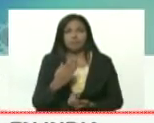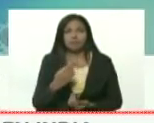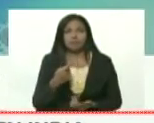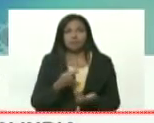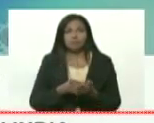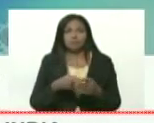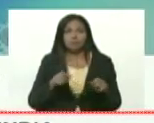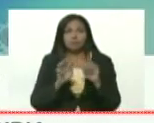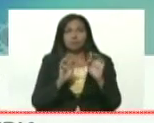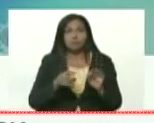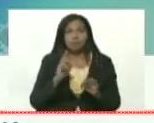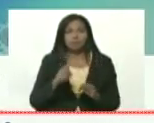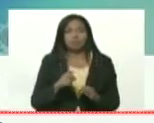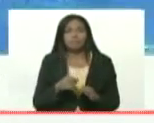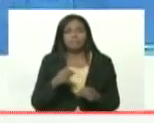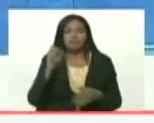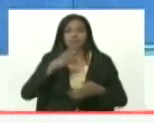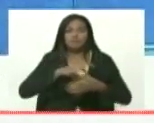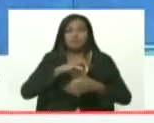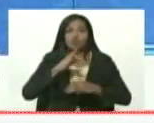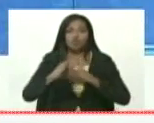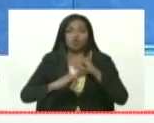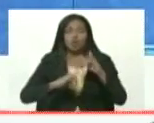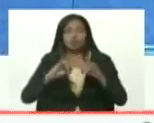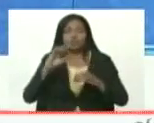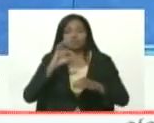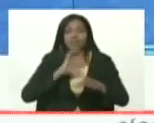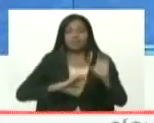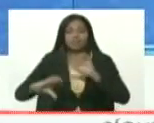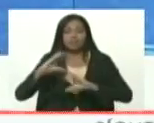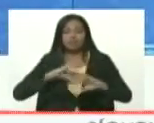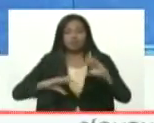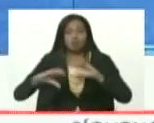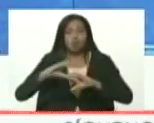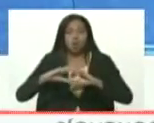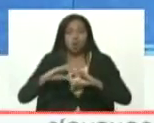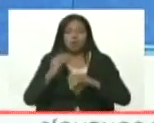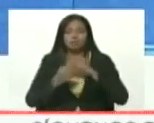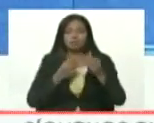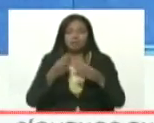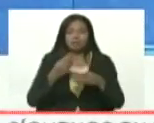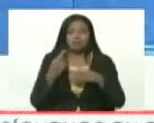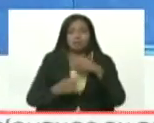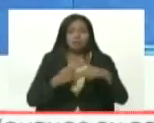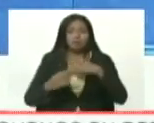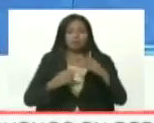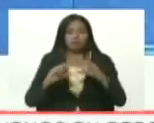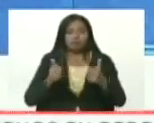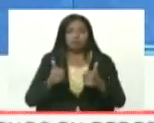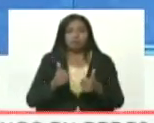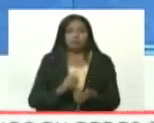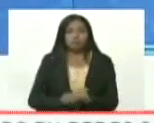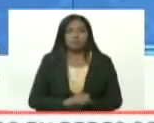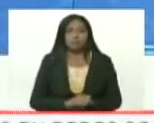recursos del Fondo Científico, que fue creado en Revolución.